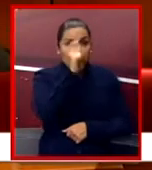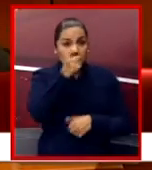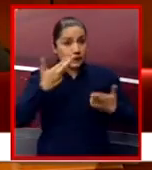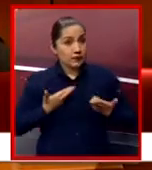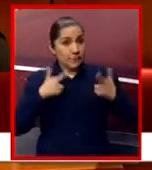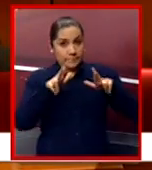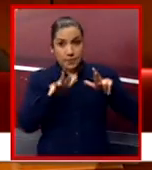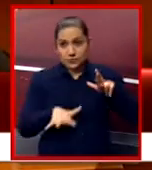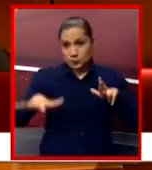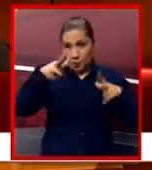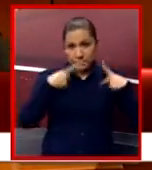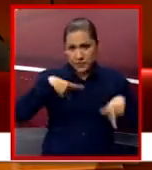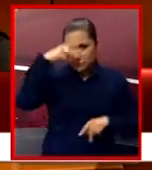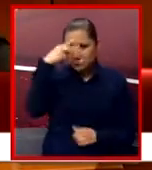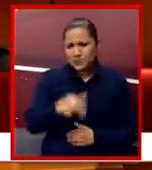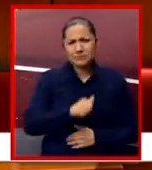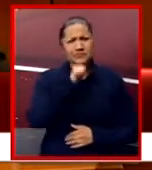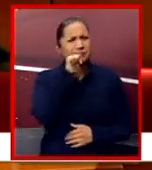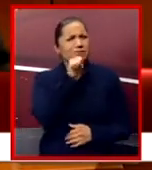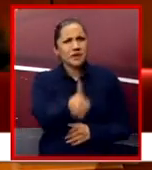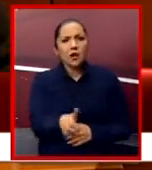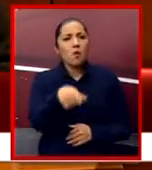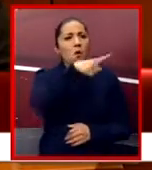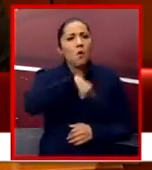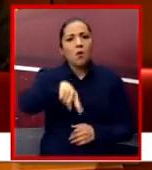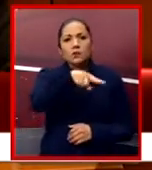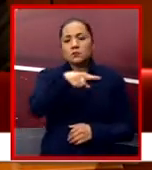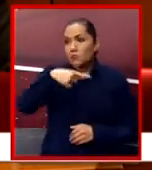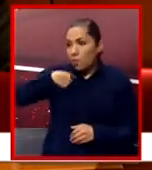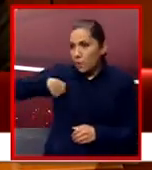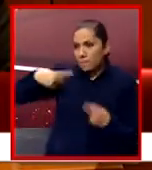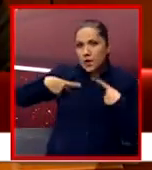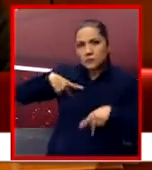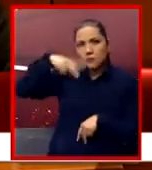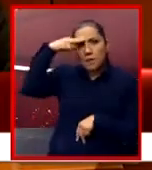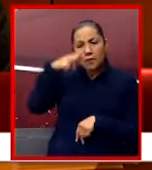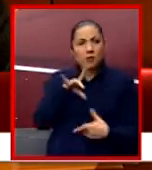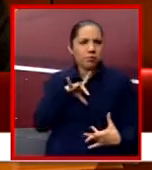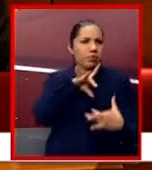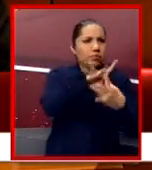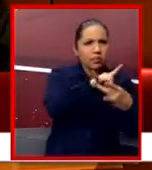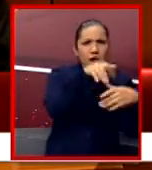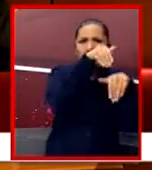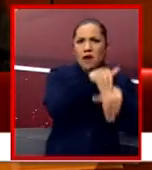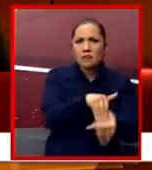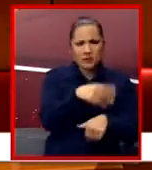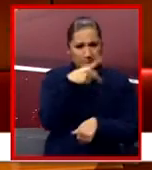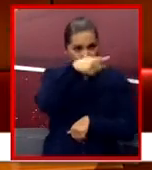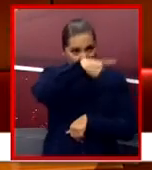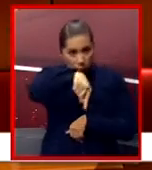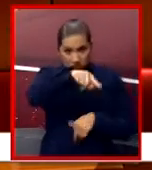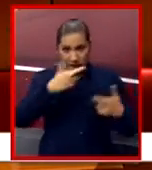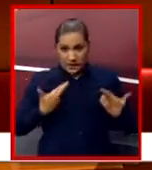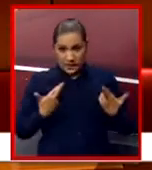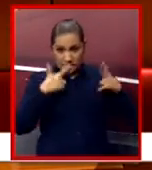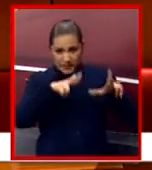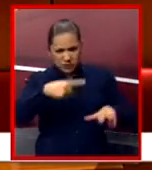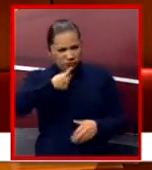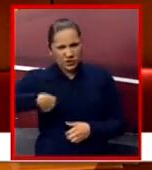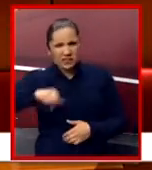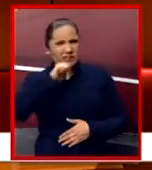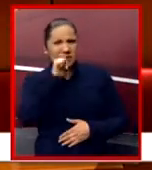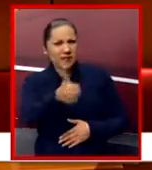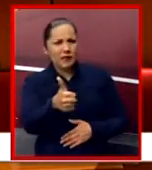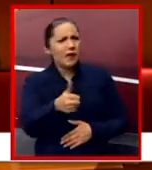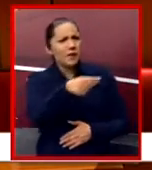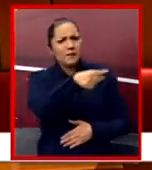a México, no nos representan. Tanto servilismo, mire, ni en los tiempos de